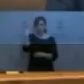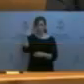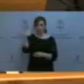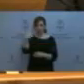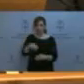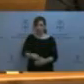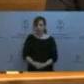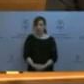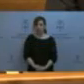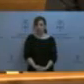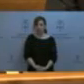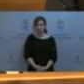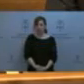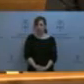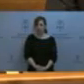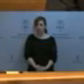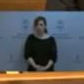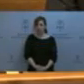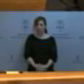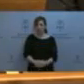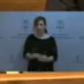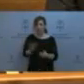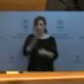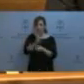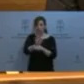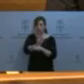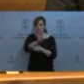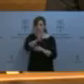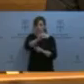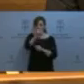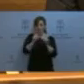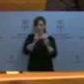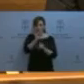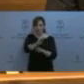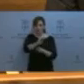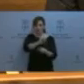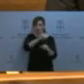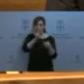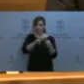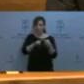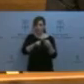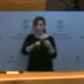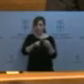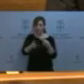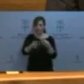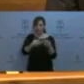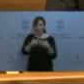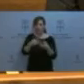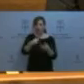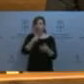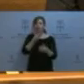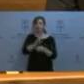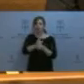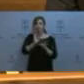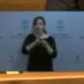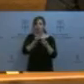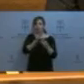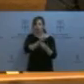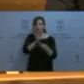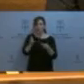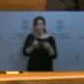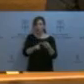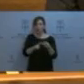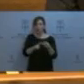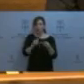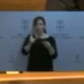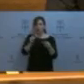Presidente. Se presentaron 5 preguntas, la primera suscrita por la portavoz del Grupo Popular, la segunda por el